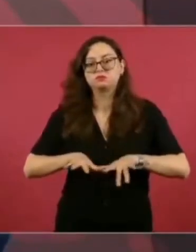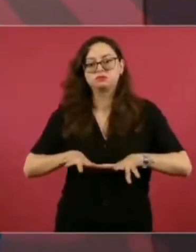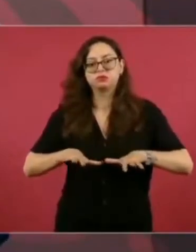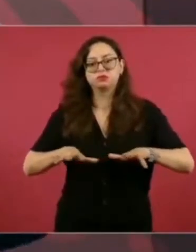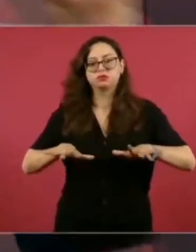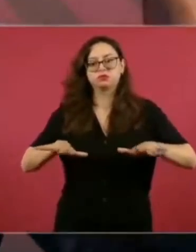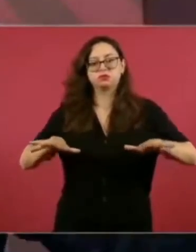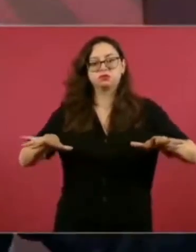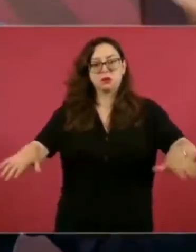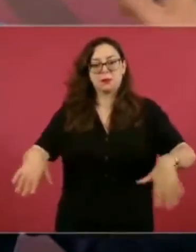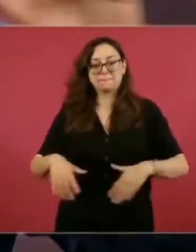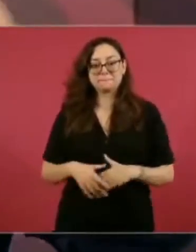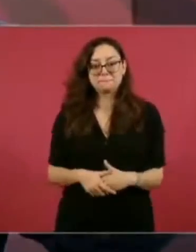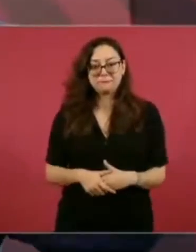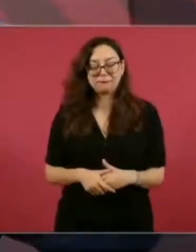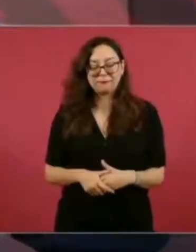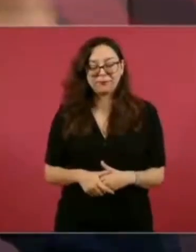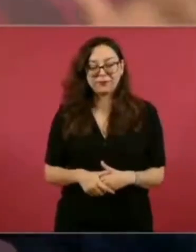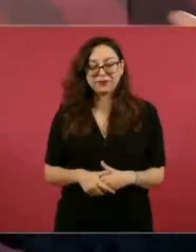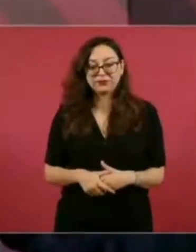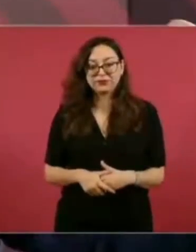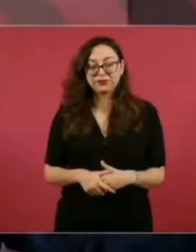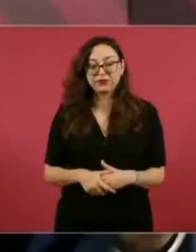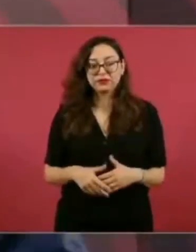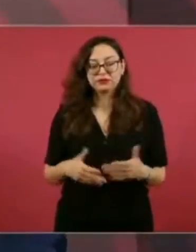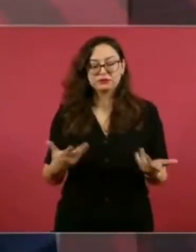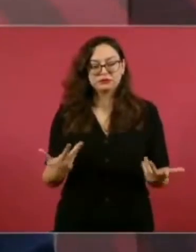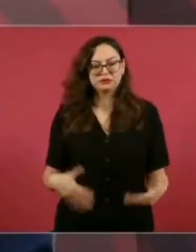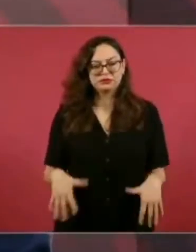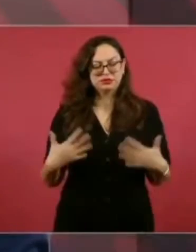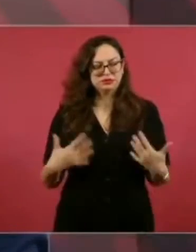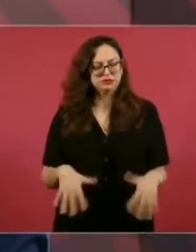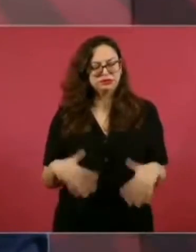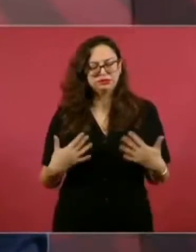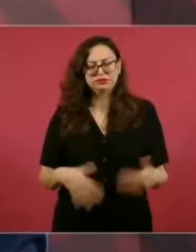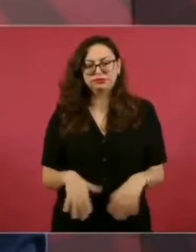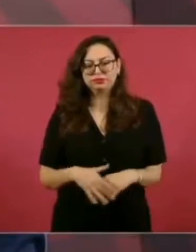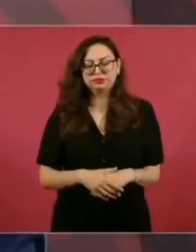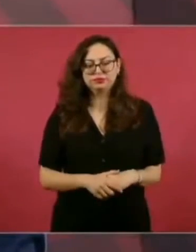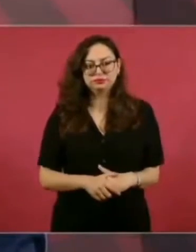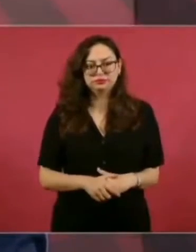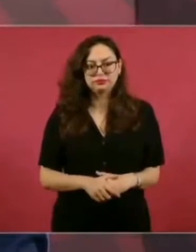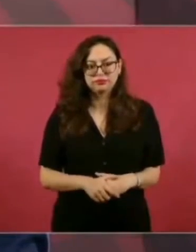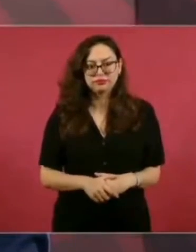campaña masiva, intensa,